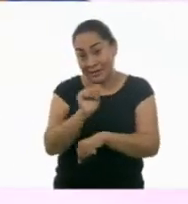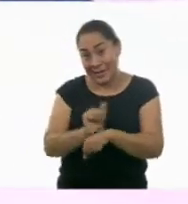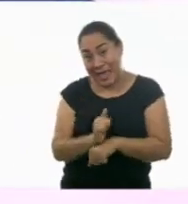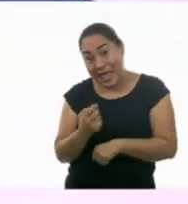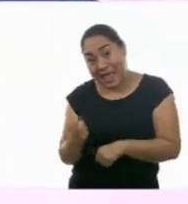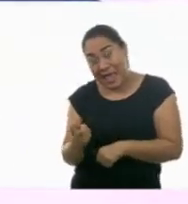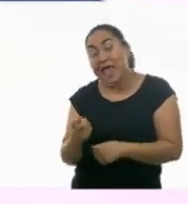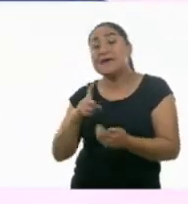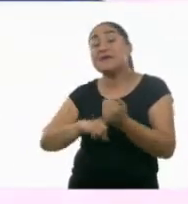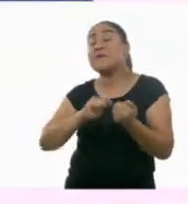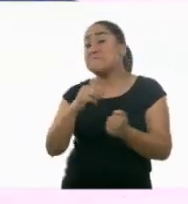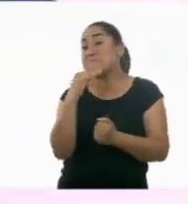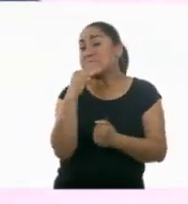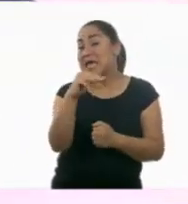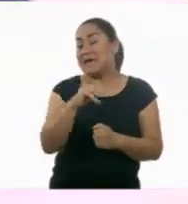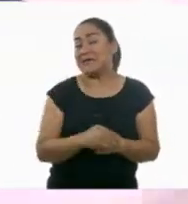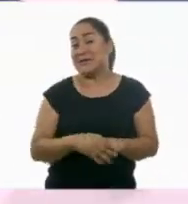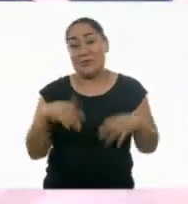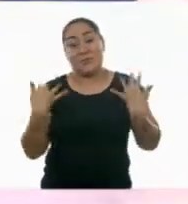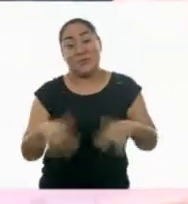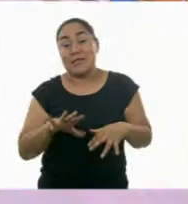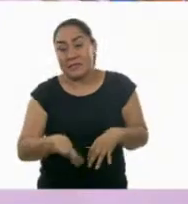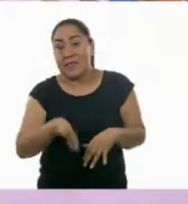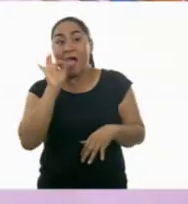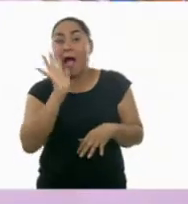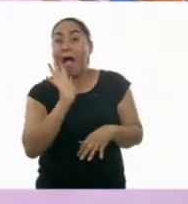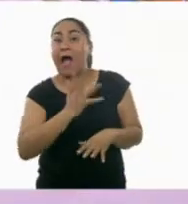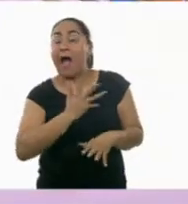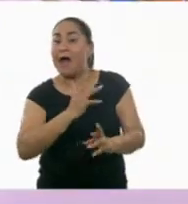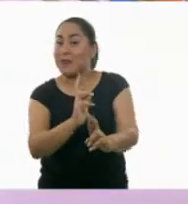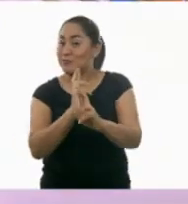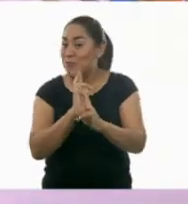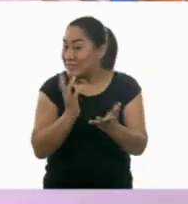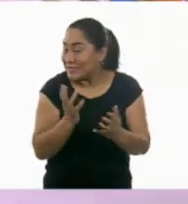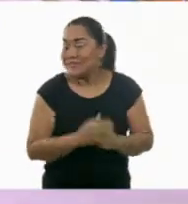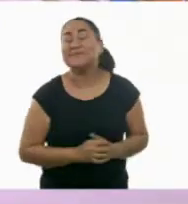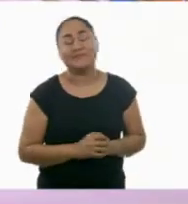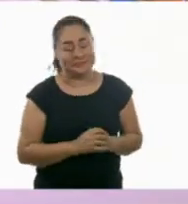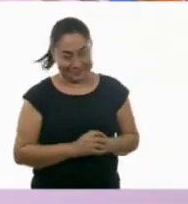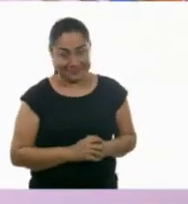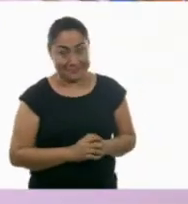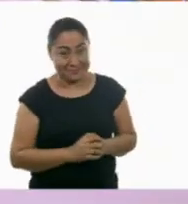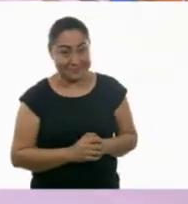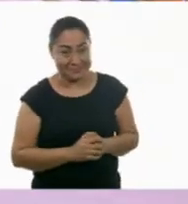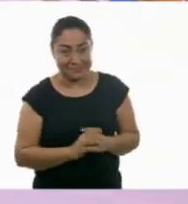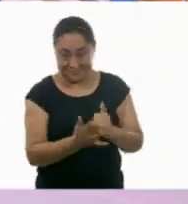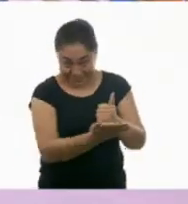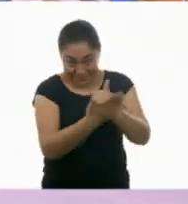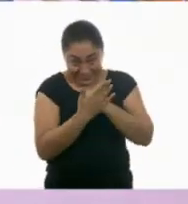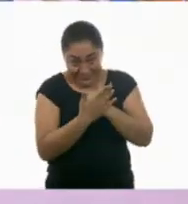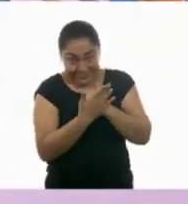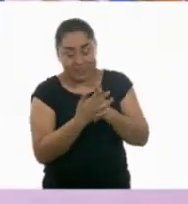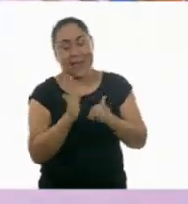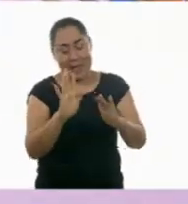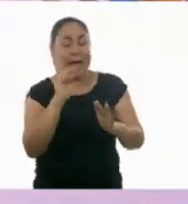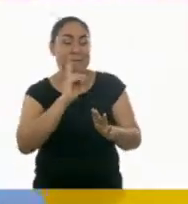mensajero. ¡Wow! Mira, ya tenemos una respuesta. Perfecto, ¿nos ayudas? Veamos.